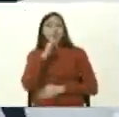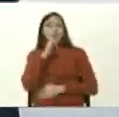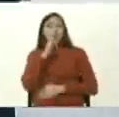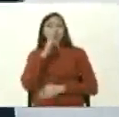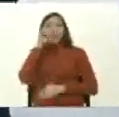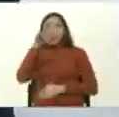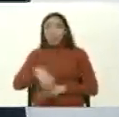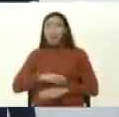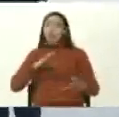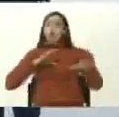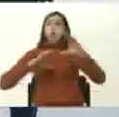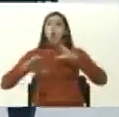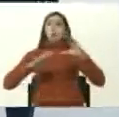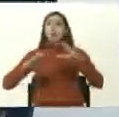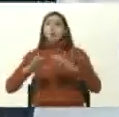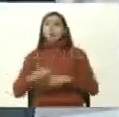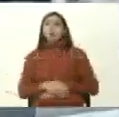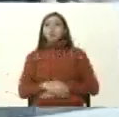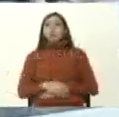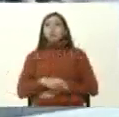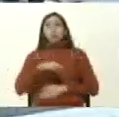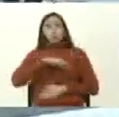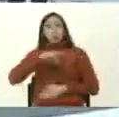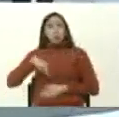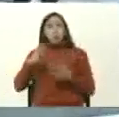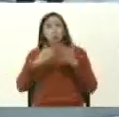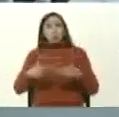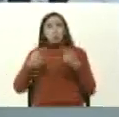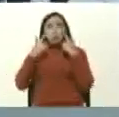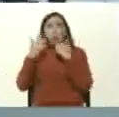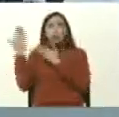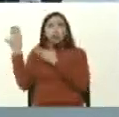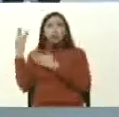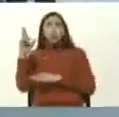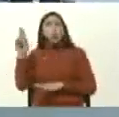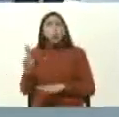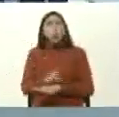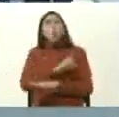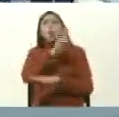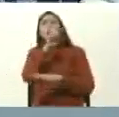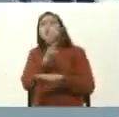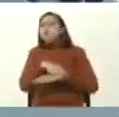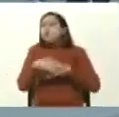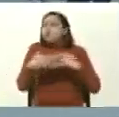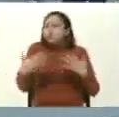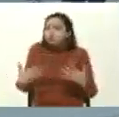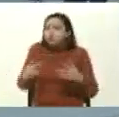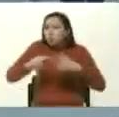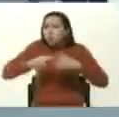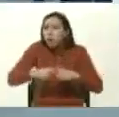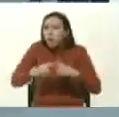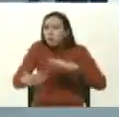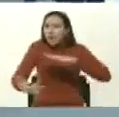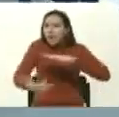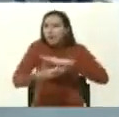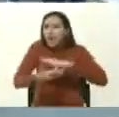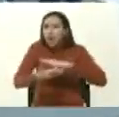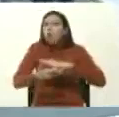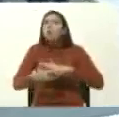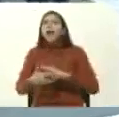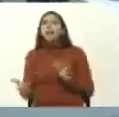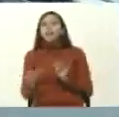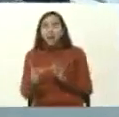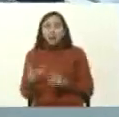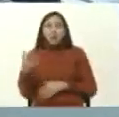y comunicación. Y es nuestros estudiantes haciendo uso de una herramienta de las redes